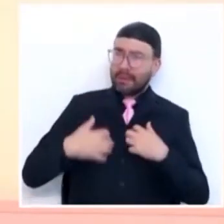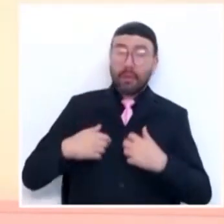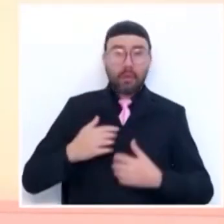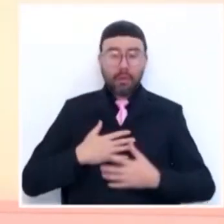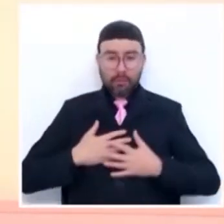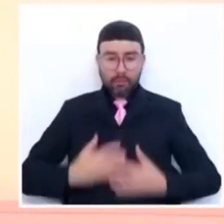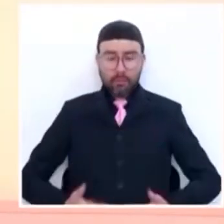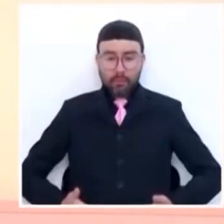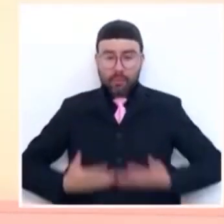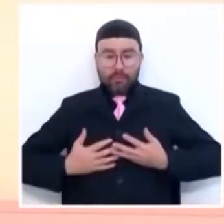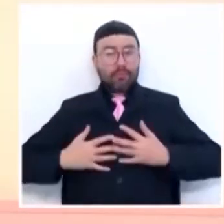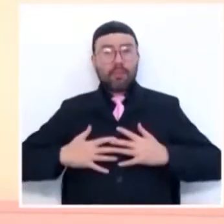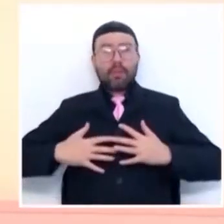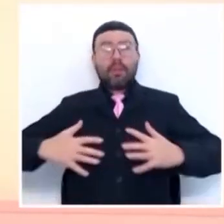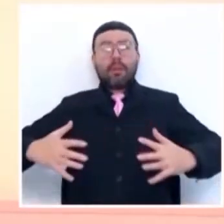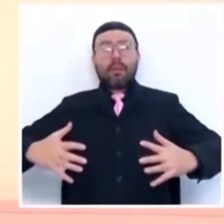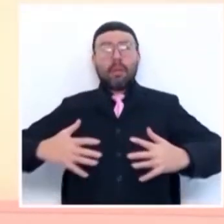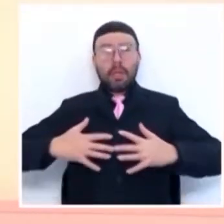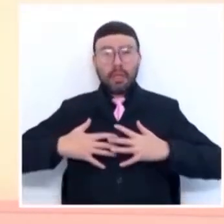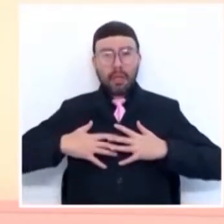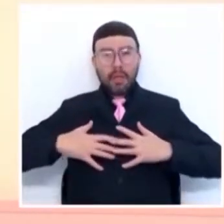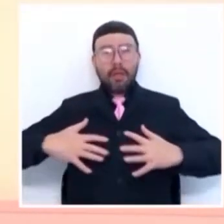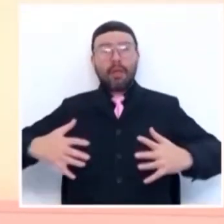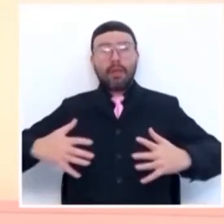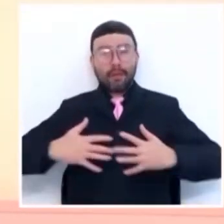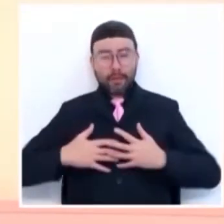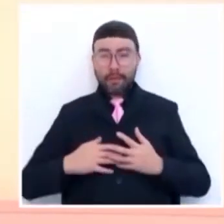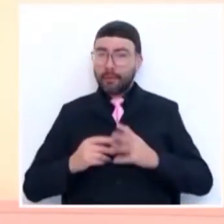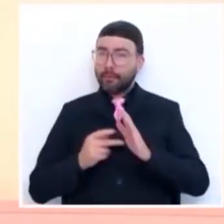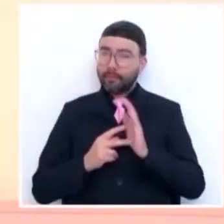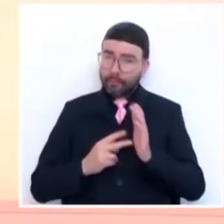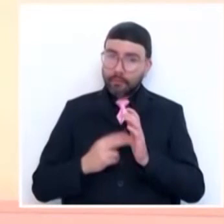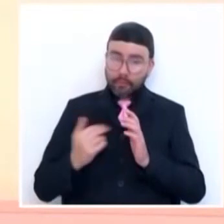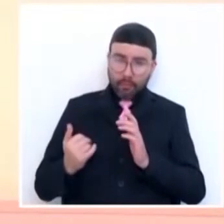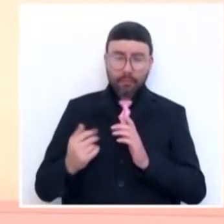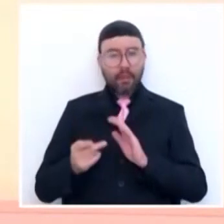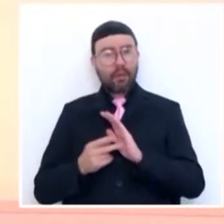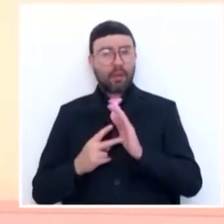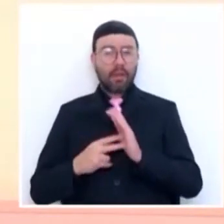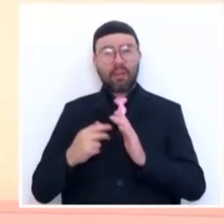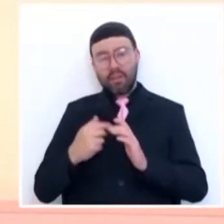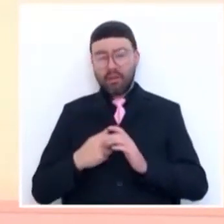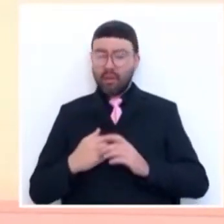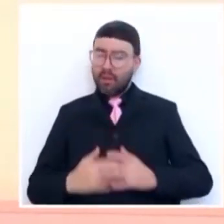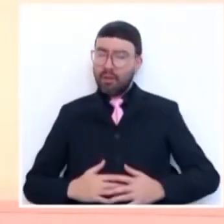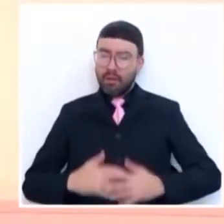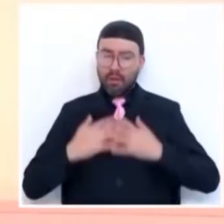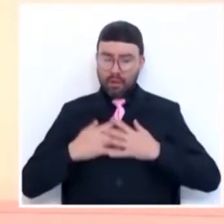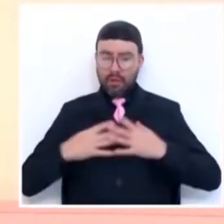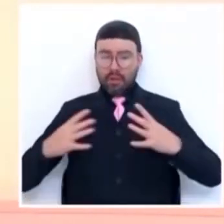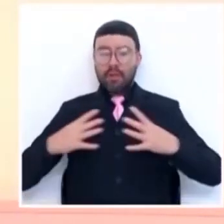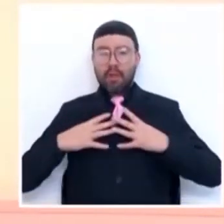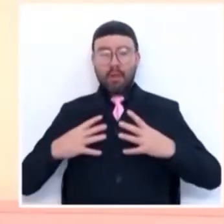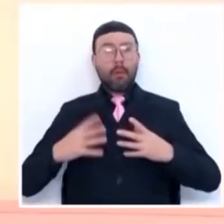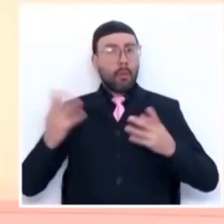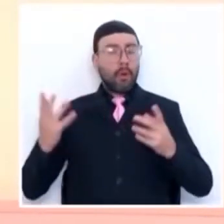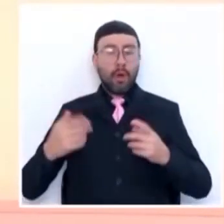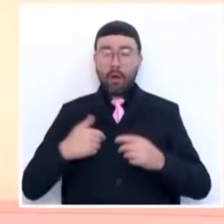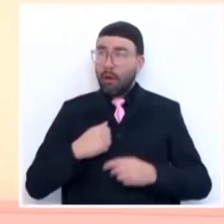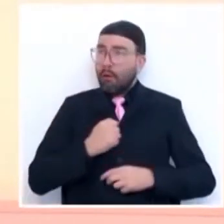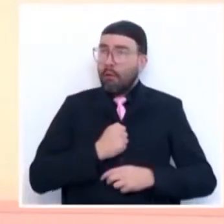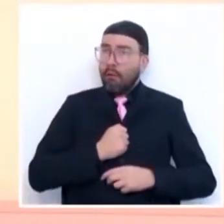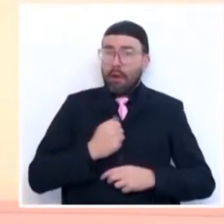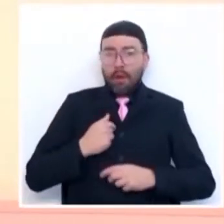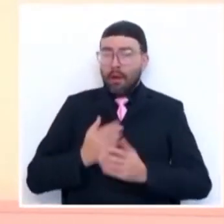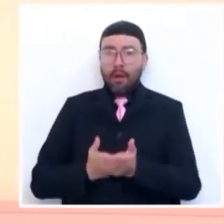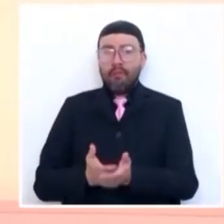la respiración al tórax. Es decir, la verdad no es que nos quedemos respirando torácicamente, sino que nos quedamos asustados para el resto